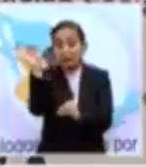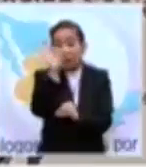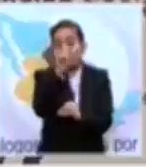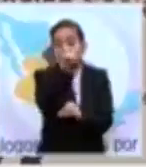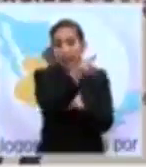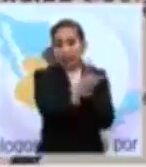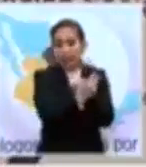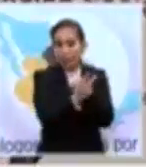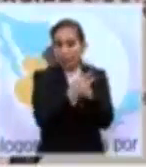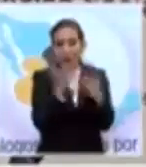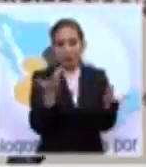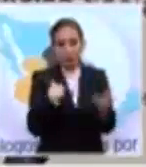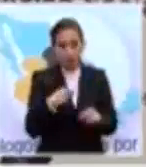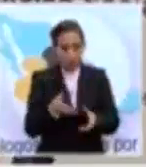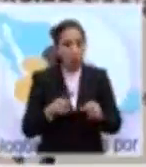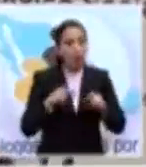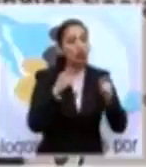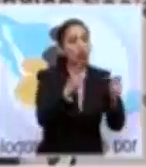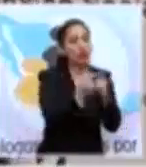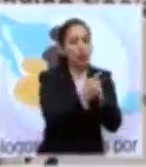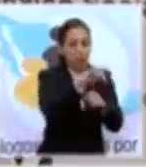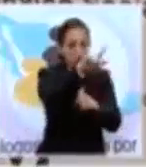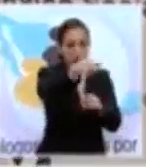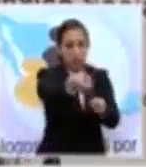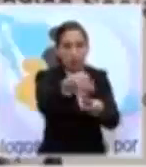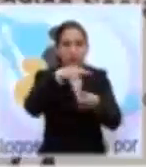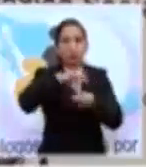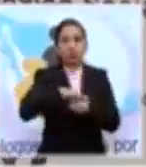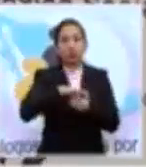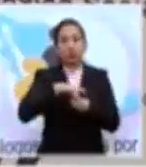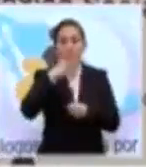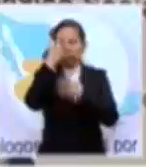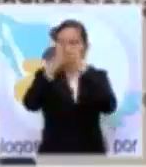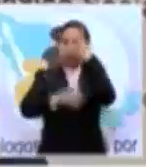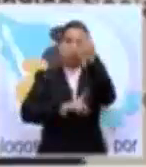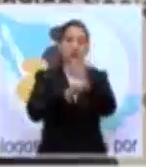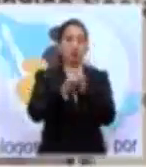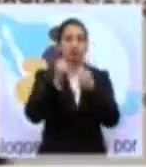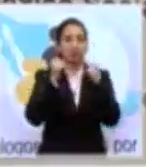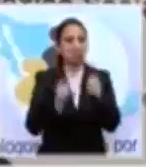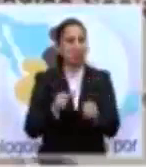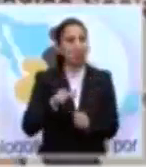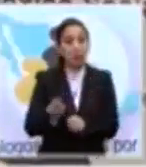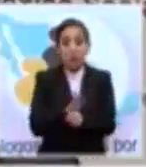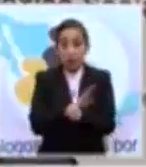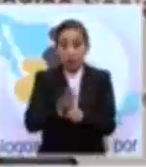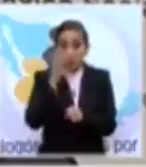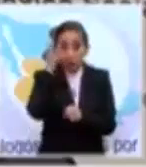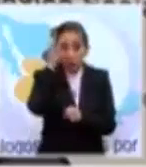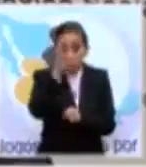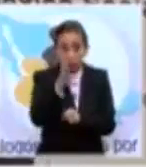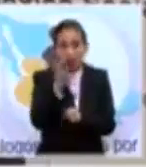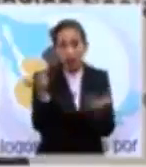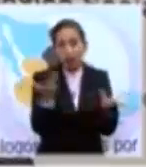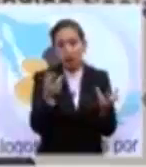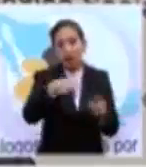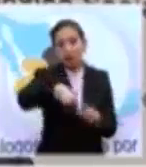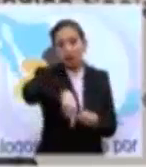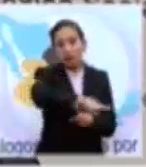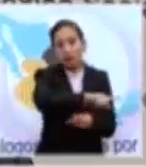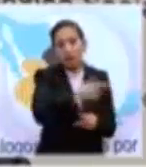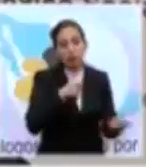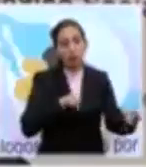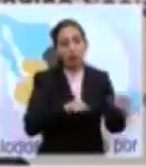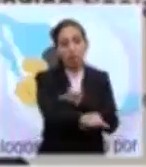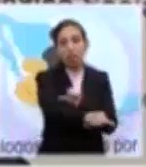fin político-electoral, se va a distorsionar todo el programa y más allá de llevarle un beneficio a la gente, lo que estamos haciendo es un intercambio